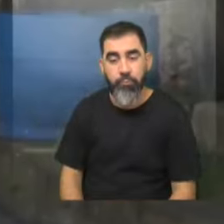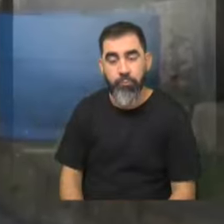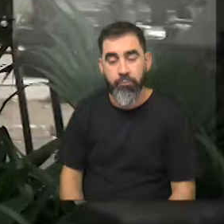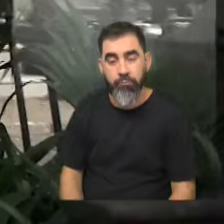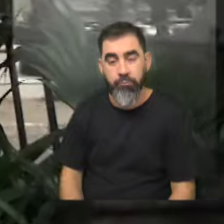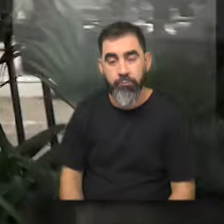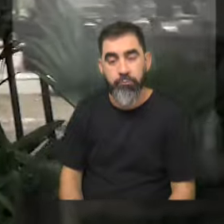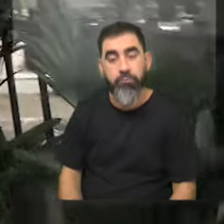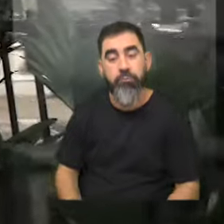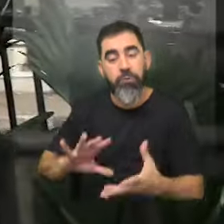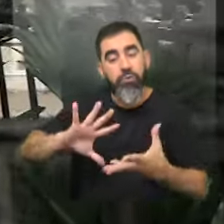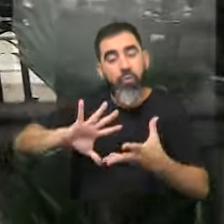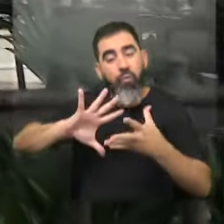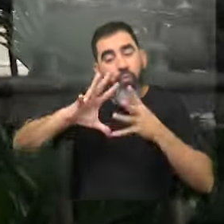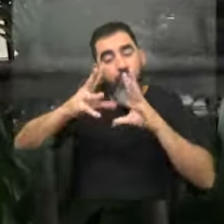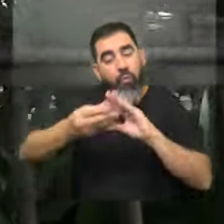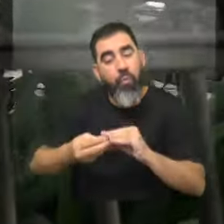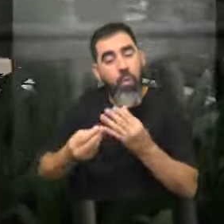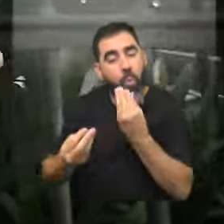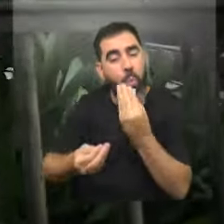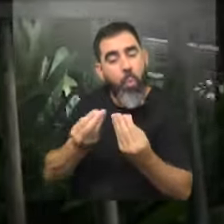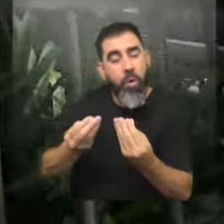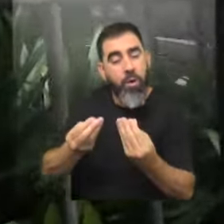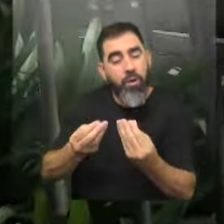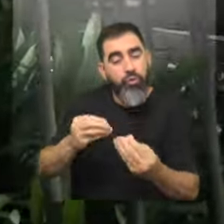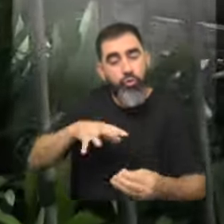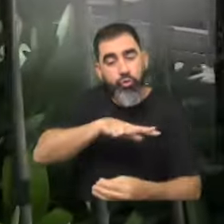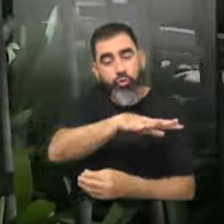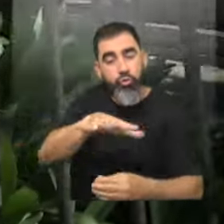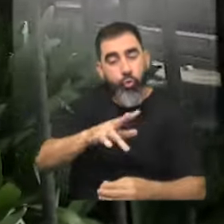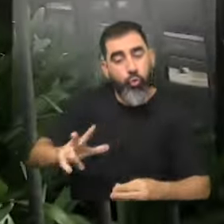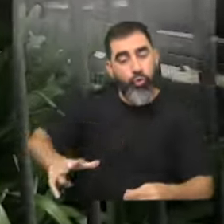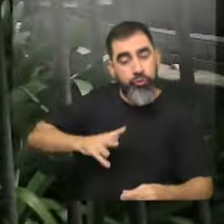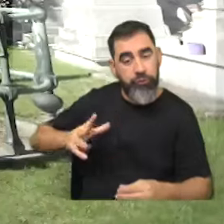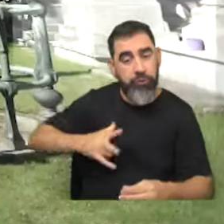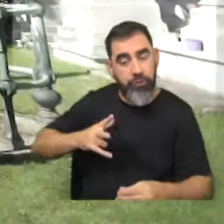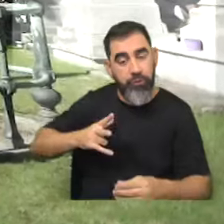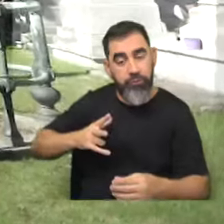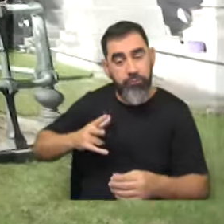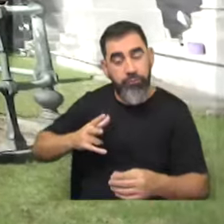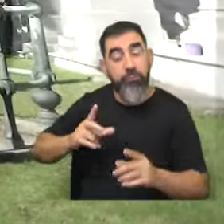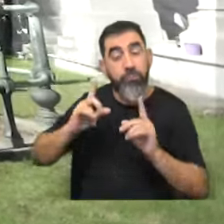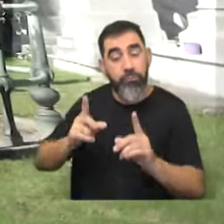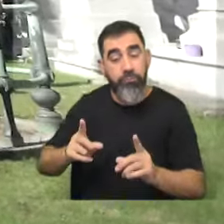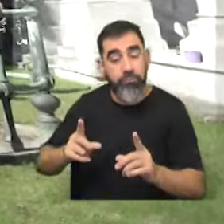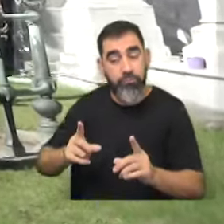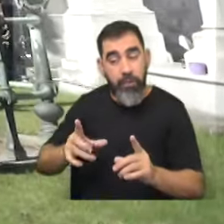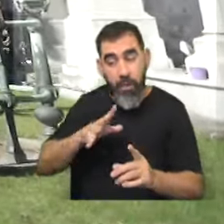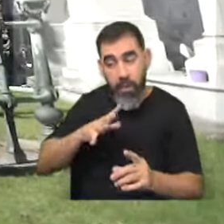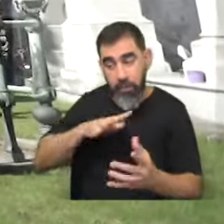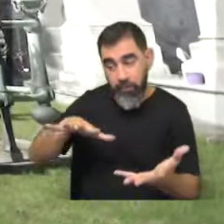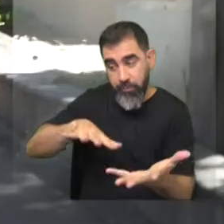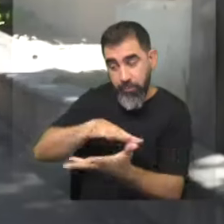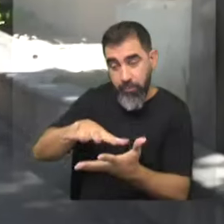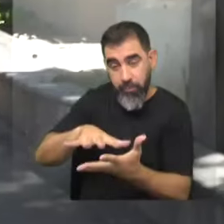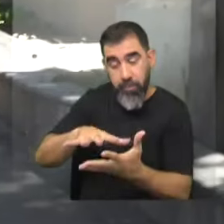También una forma de indicar cuál era la ubicación social, ya con la intención del Estado por detrás, es el